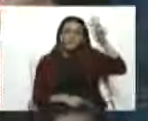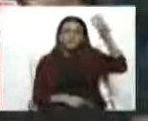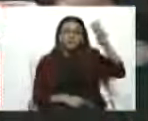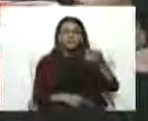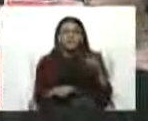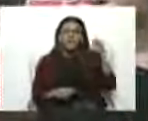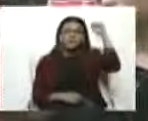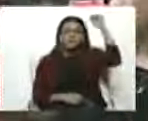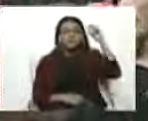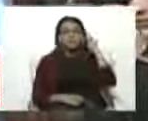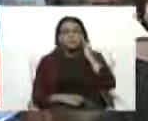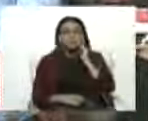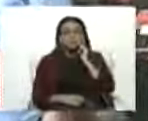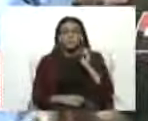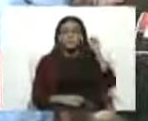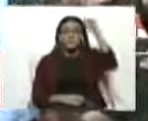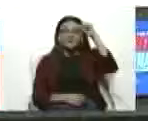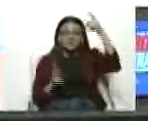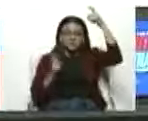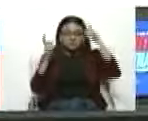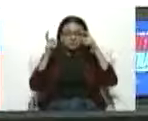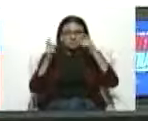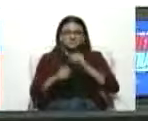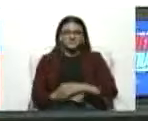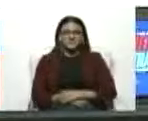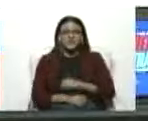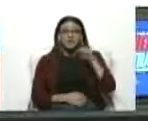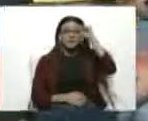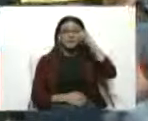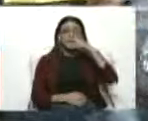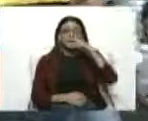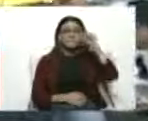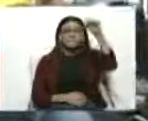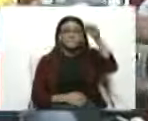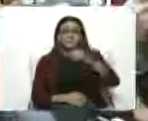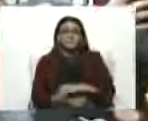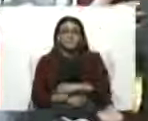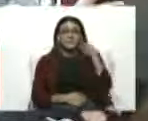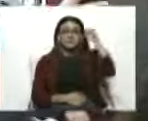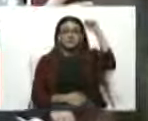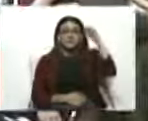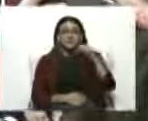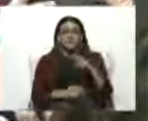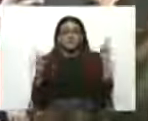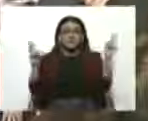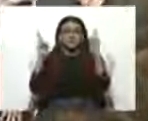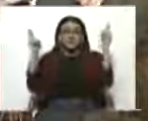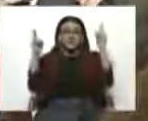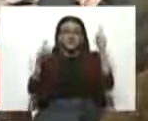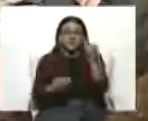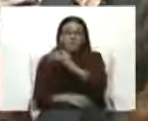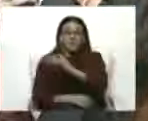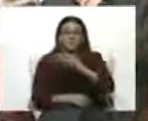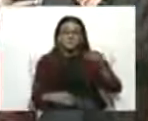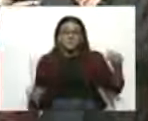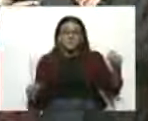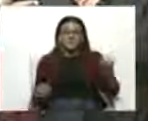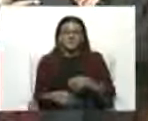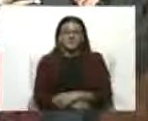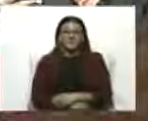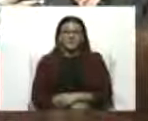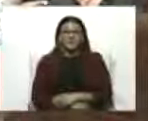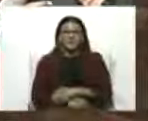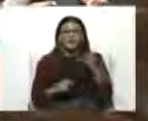viva Bolívar! ¡Viva! ¡Que viva Chávez! ¡Viva! ¡Que viva Maduro! ¡Viva! ¡Que viva la victoria perfecta! ¡Viva! ¡Que viva